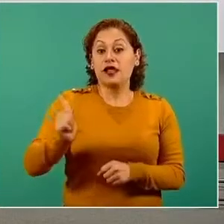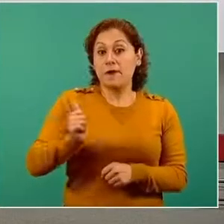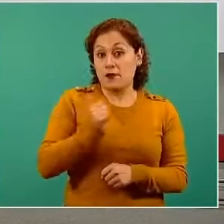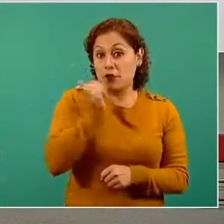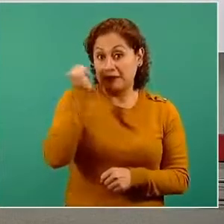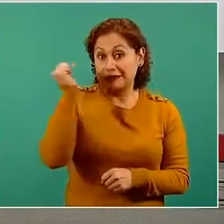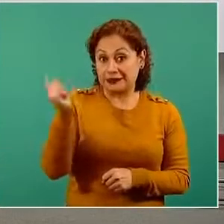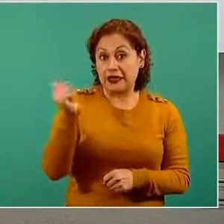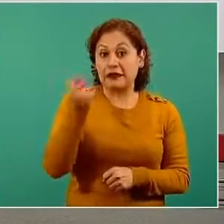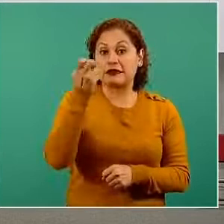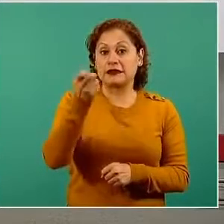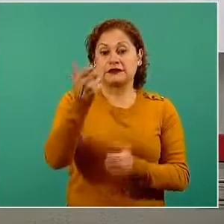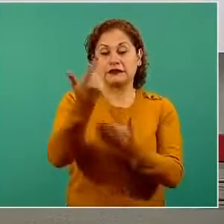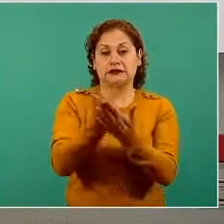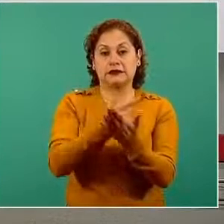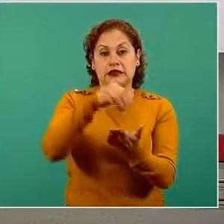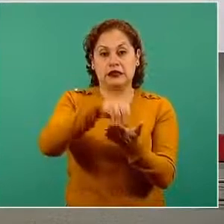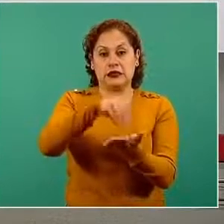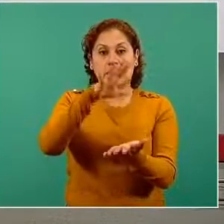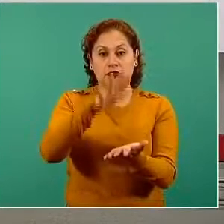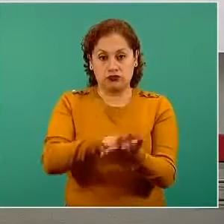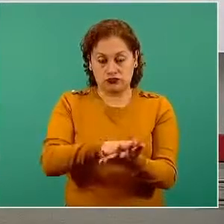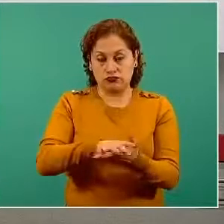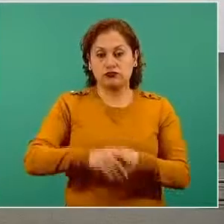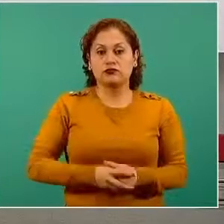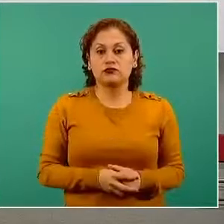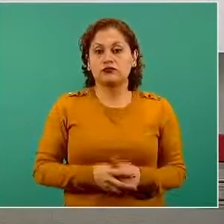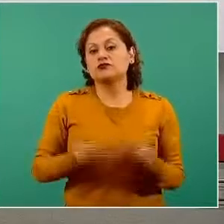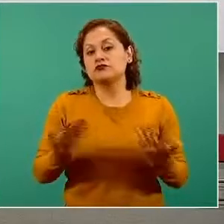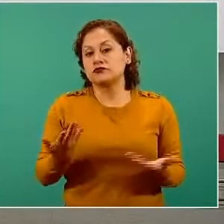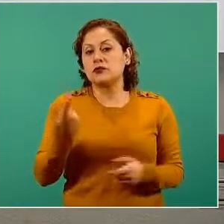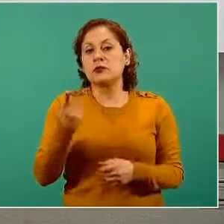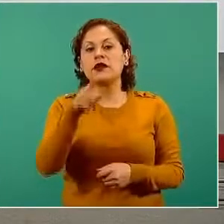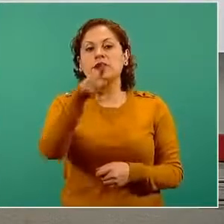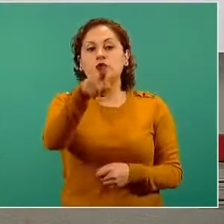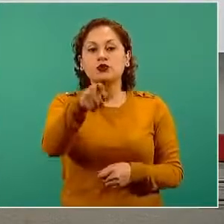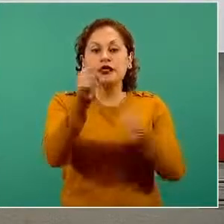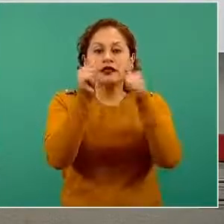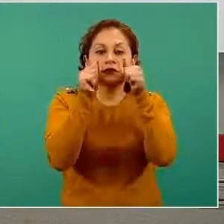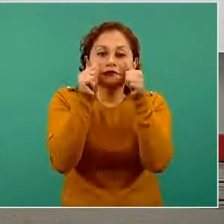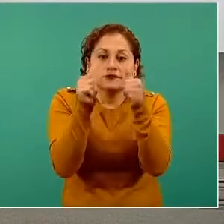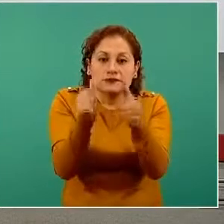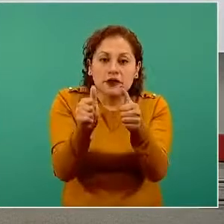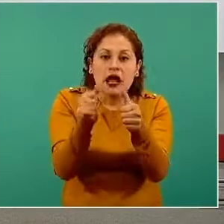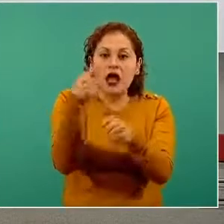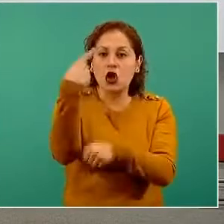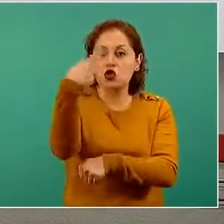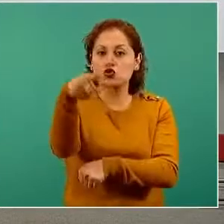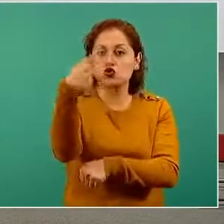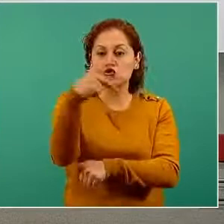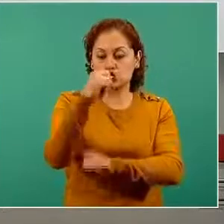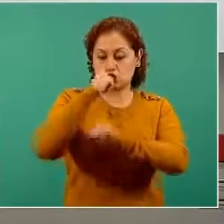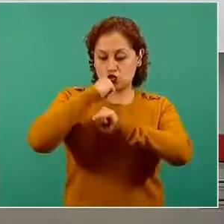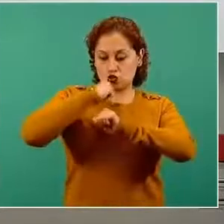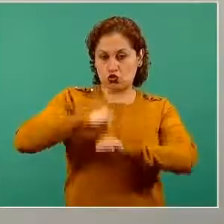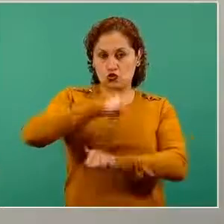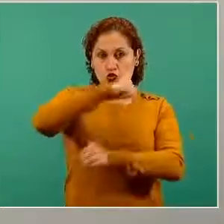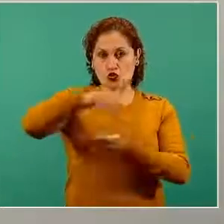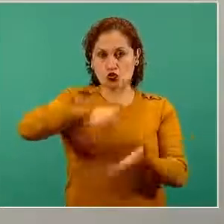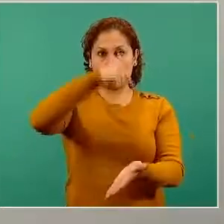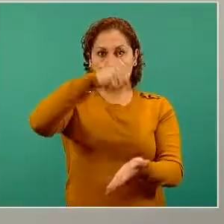atentos a las instrucciones, a las indicaciones que su autoridad local le va a dar, porque ellos son los que están organizando